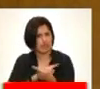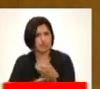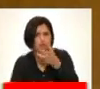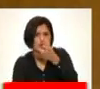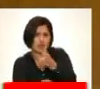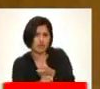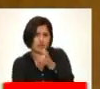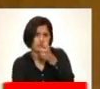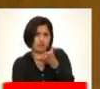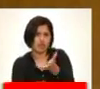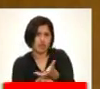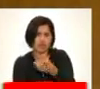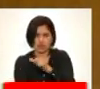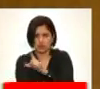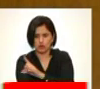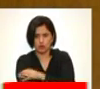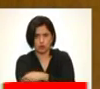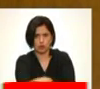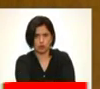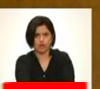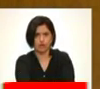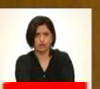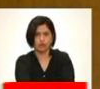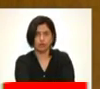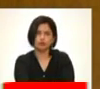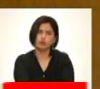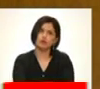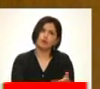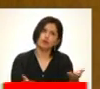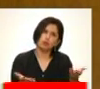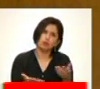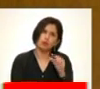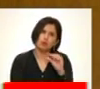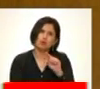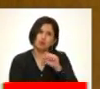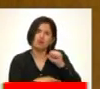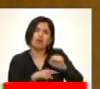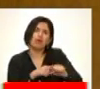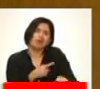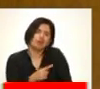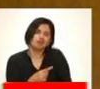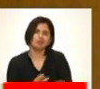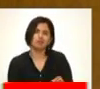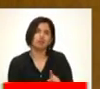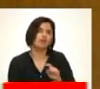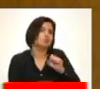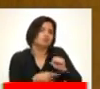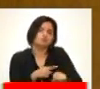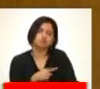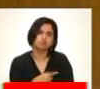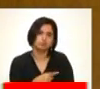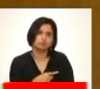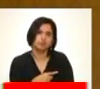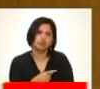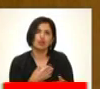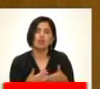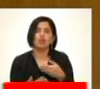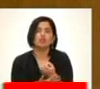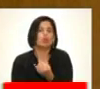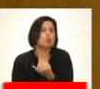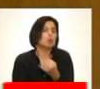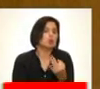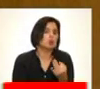que se producen en esa zona, y hay una suerte un poco de conformismo respecto de que las cifras